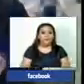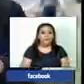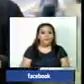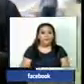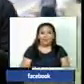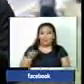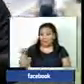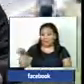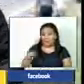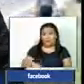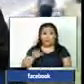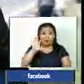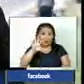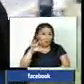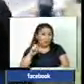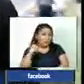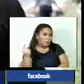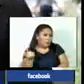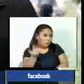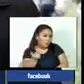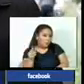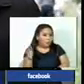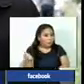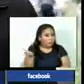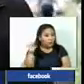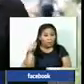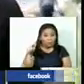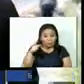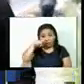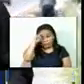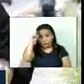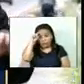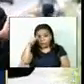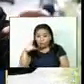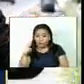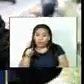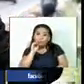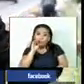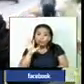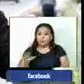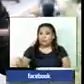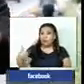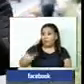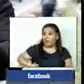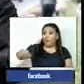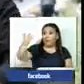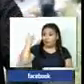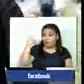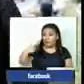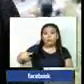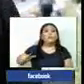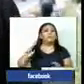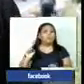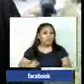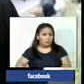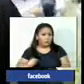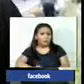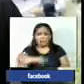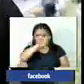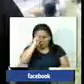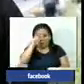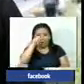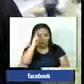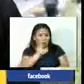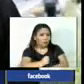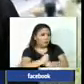Son más de 50 personas las que se están ganando la vida de esta manera. Aseguran que antes de la emergencia por el coronavirus tenían